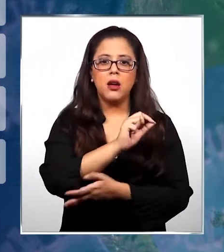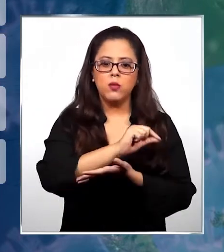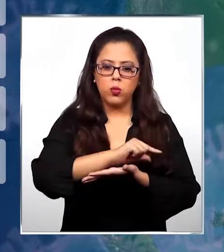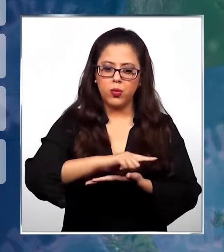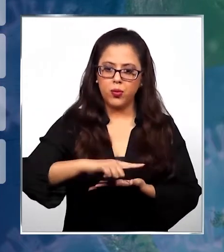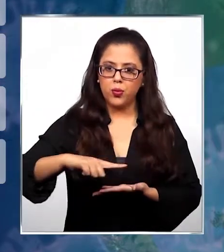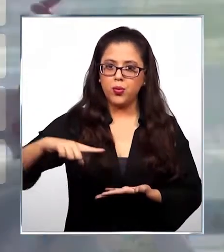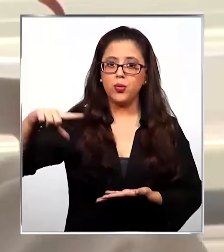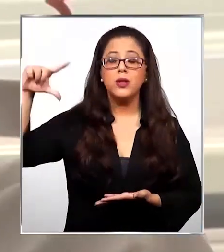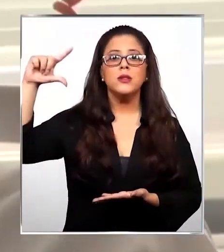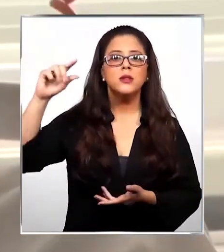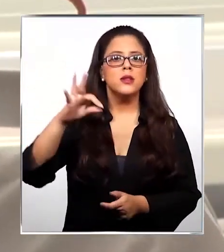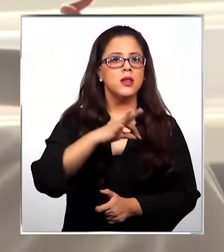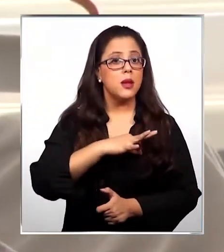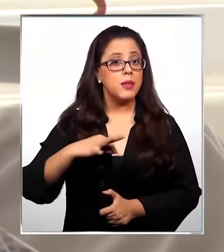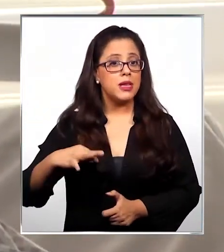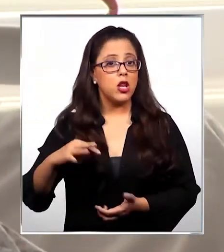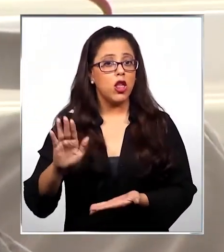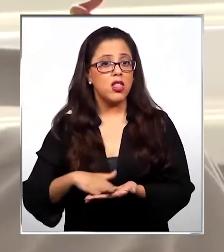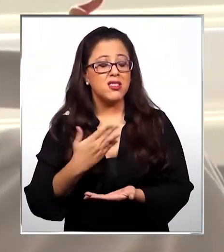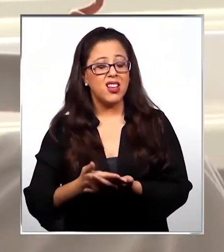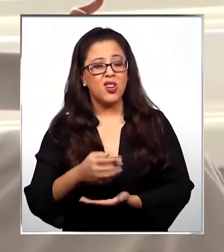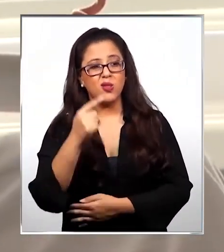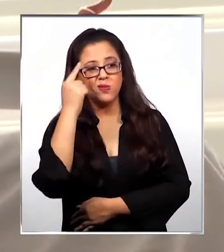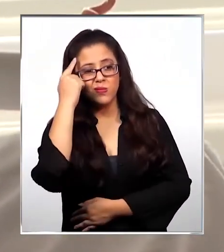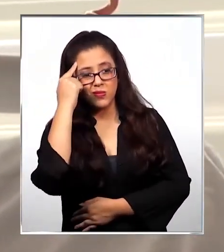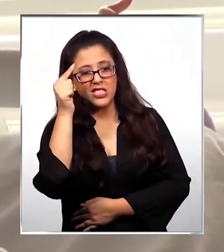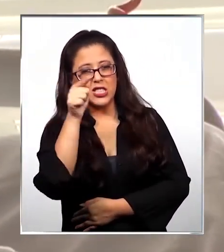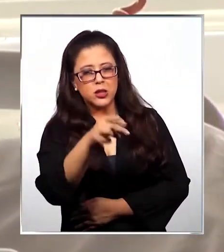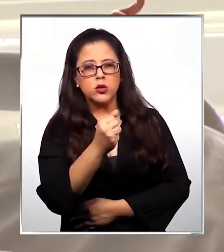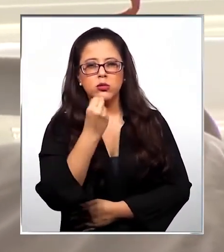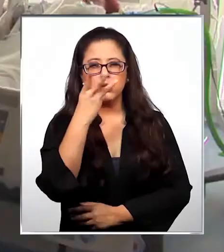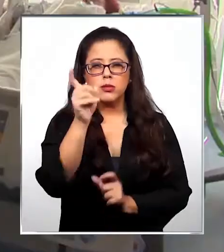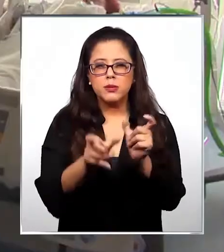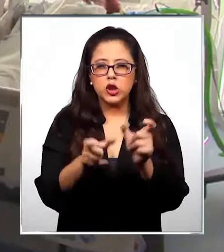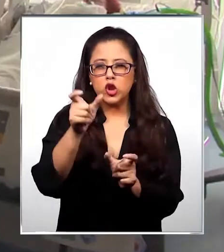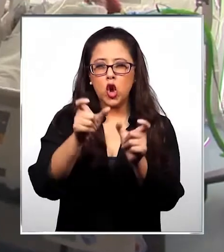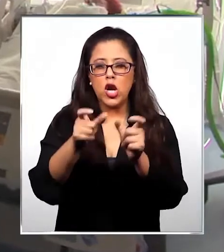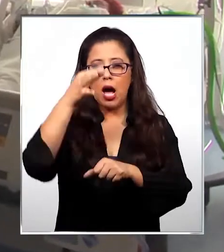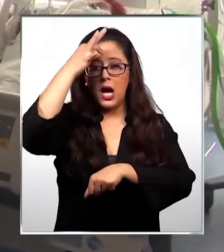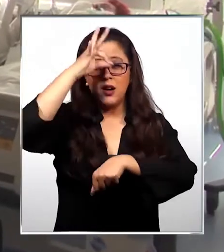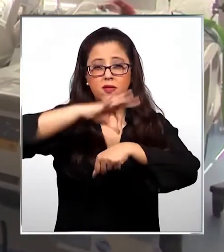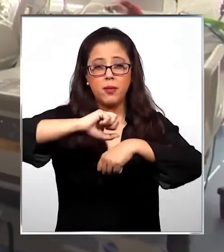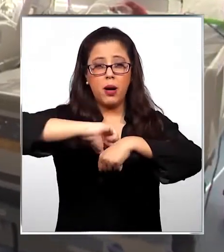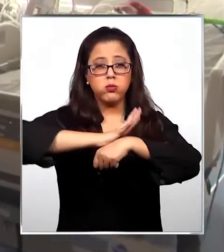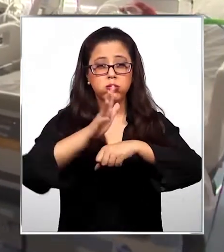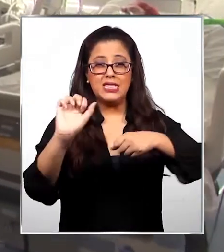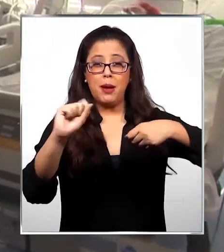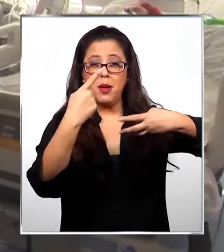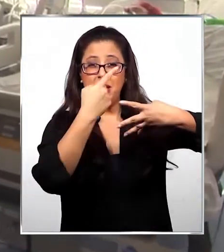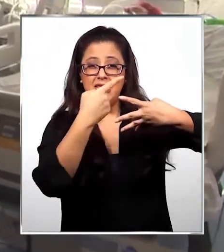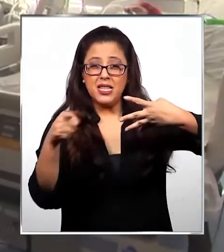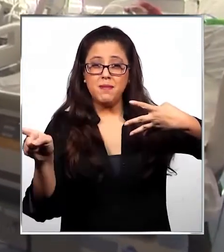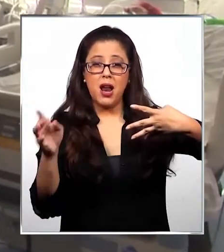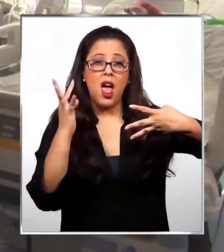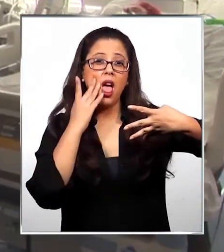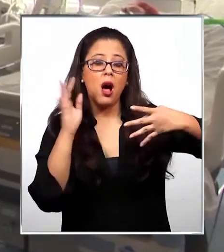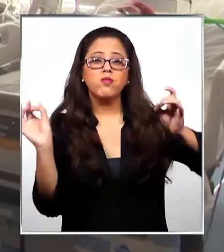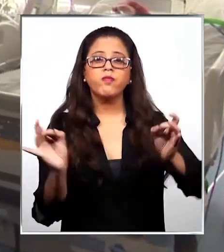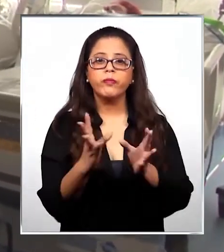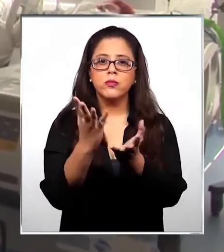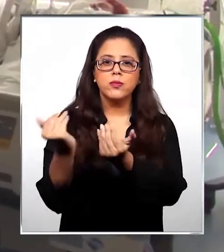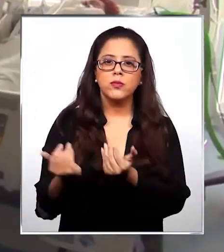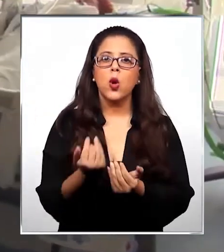sigue subiendo. La proyección del Ministerio de Salud es que con esta enorme cantidad de contagios diarios, en la primera semana de abril se van a